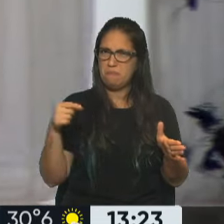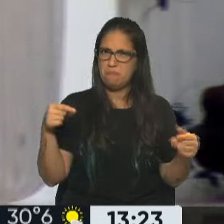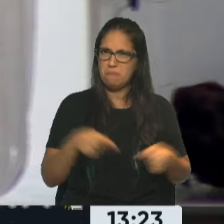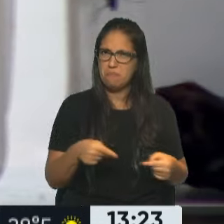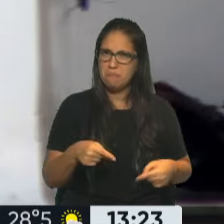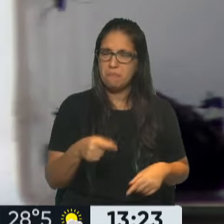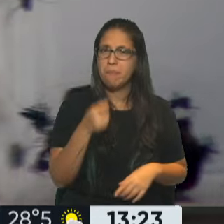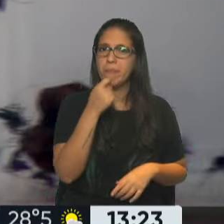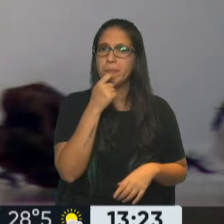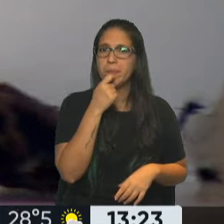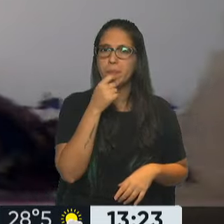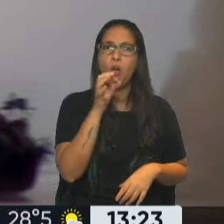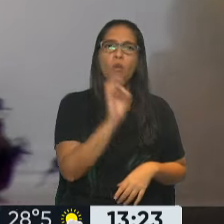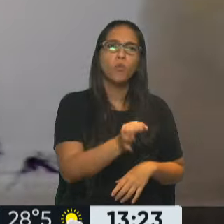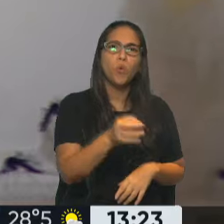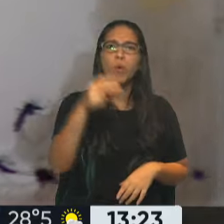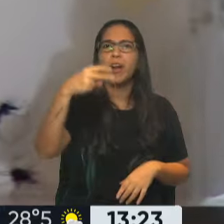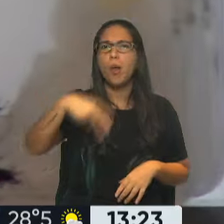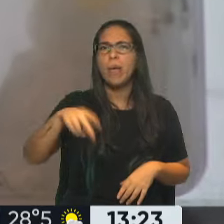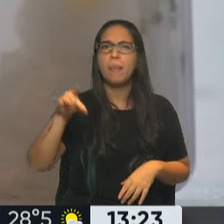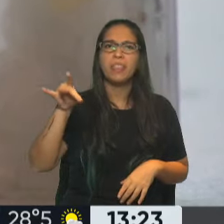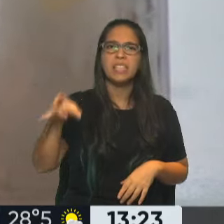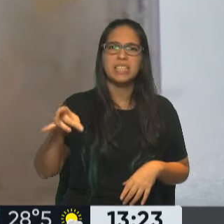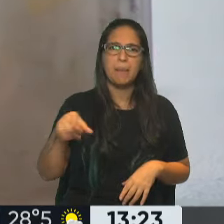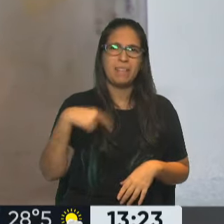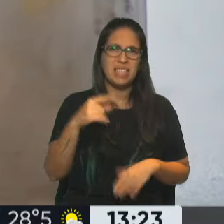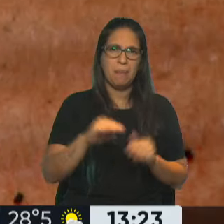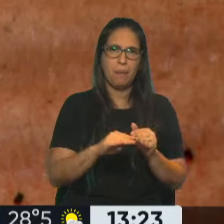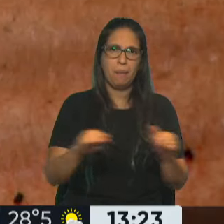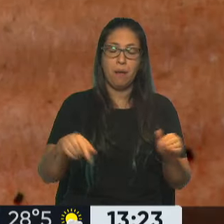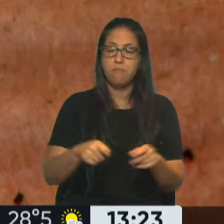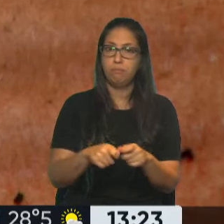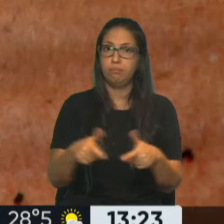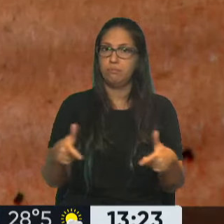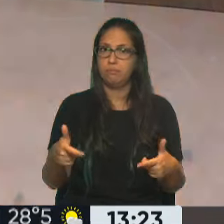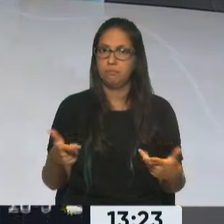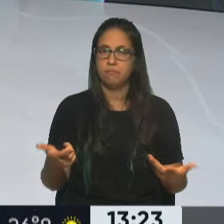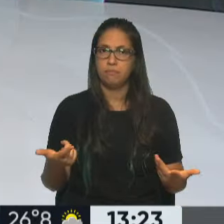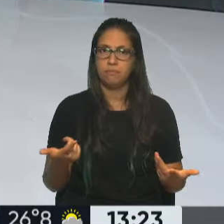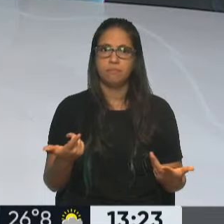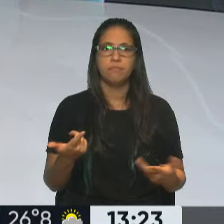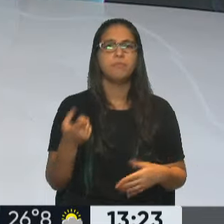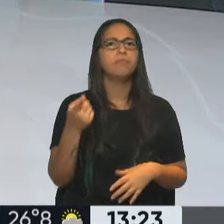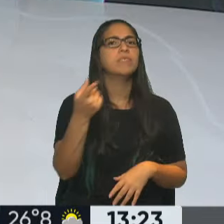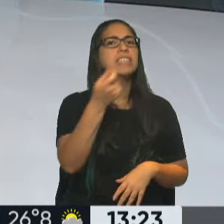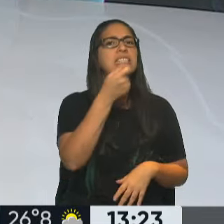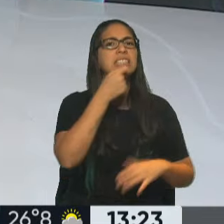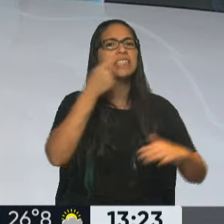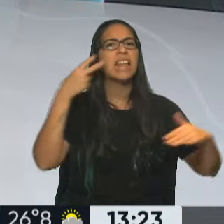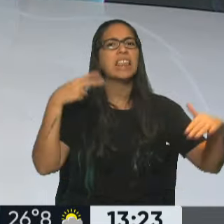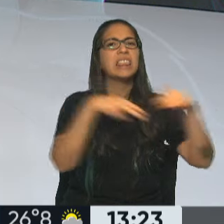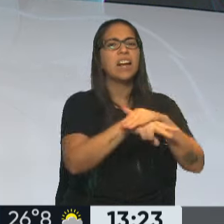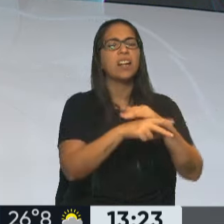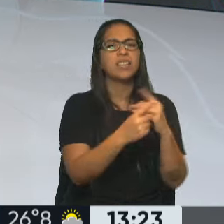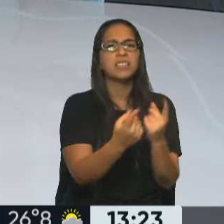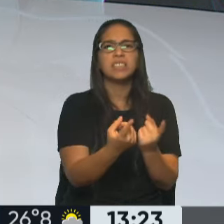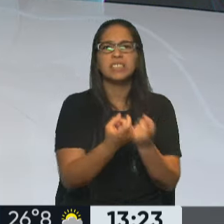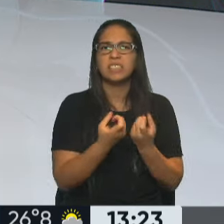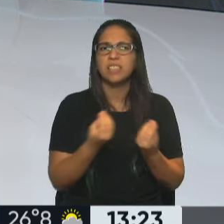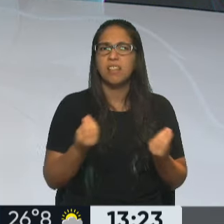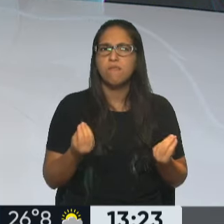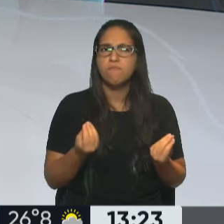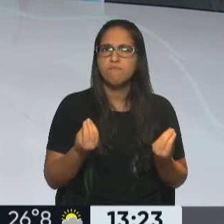fueron octubre, noviembre y diciembre, ¿no? Doctor, ¿en qué casos es necesario la internación con una persona contagiada